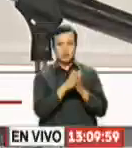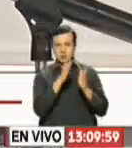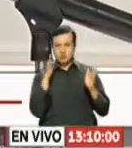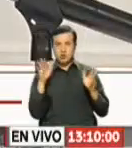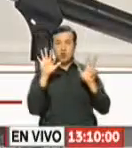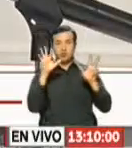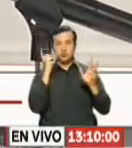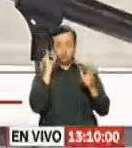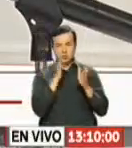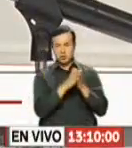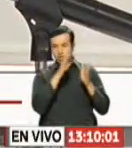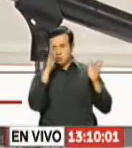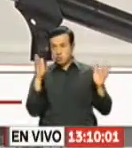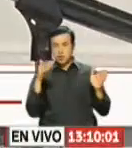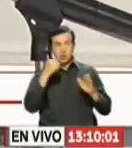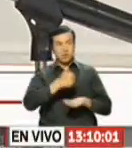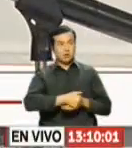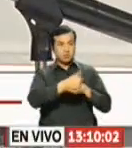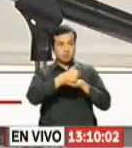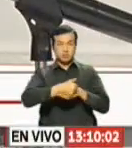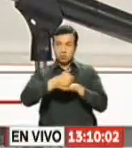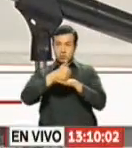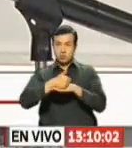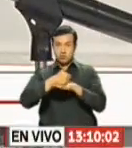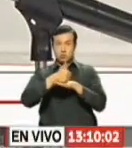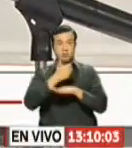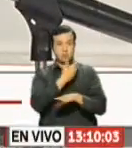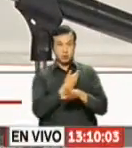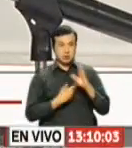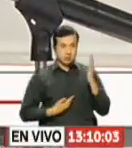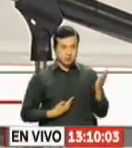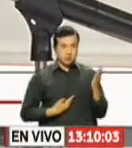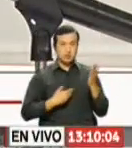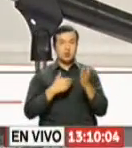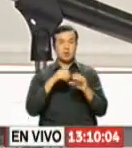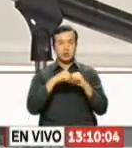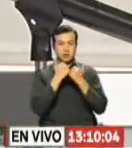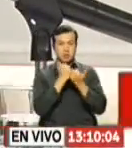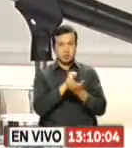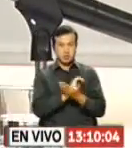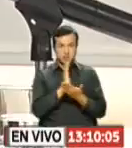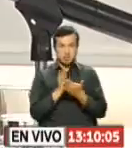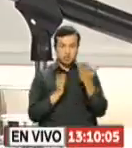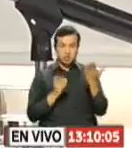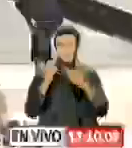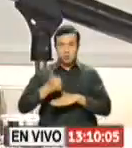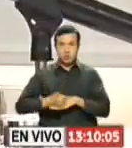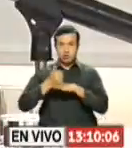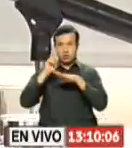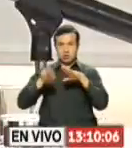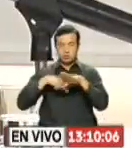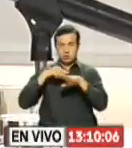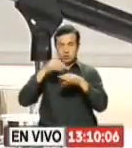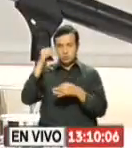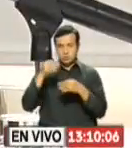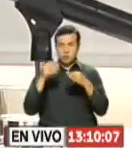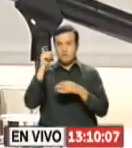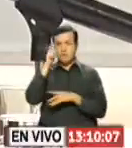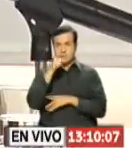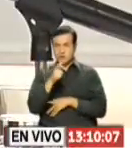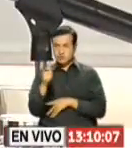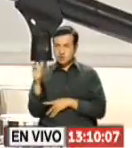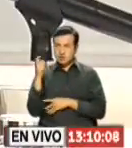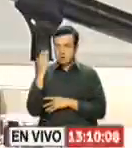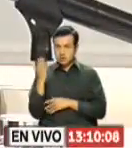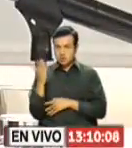de 8 días para que las máximas autoridades de la función ejecutiva, función legislativa, Corte Nacional de Justicia, Fiscalía General